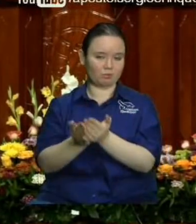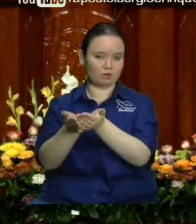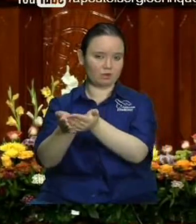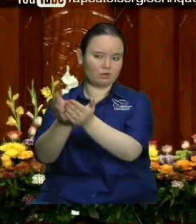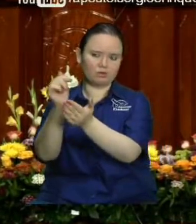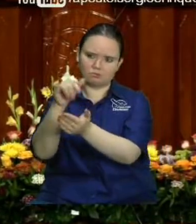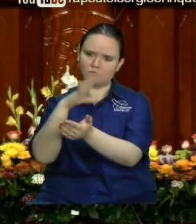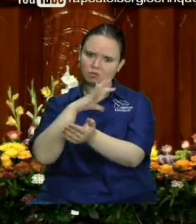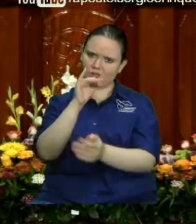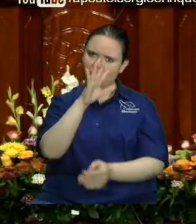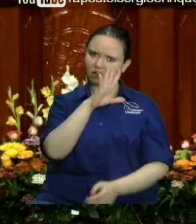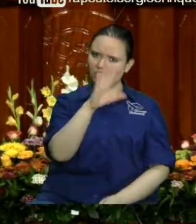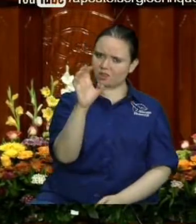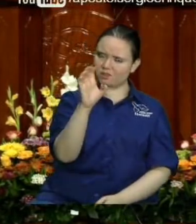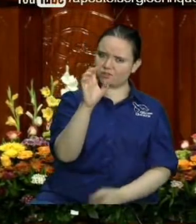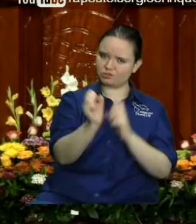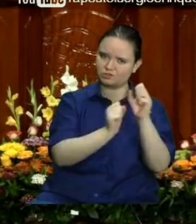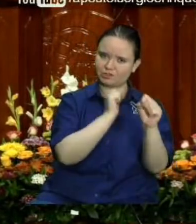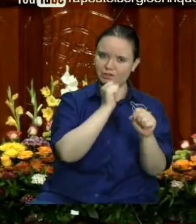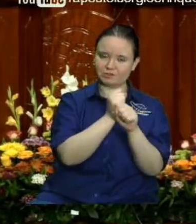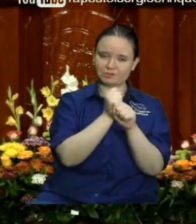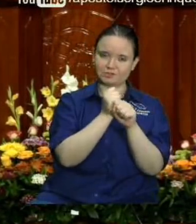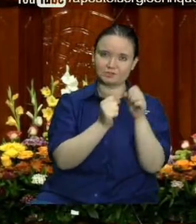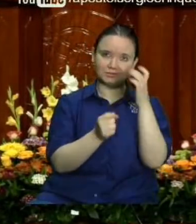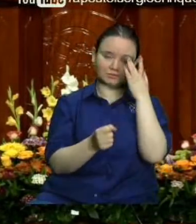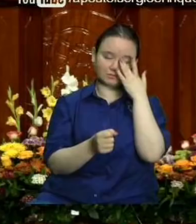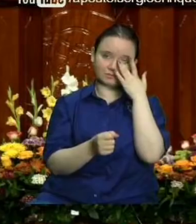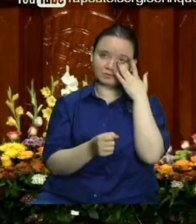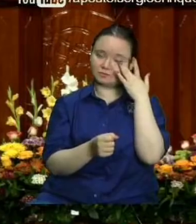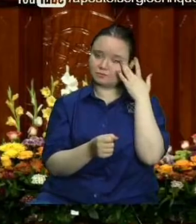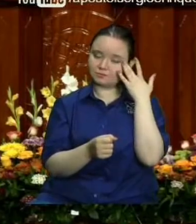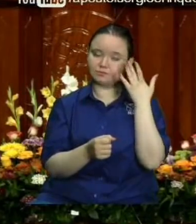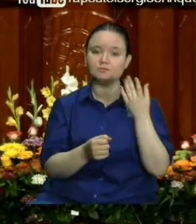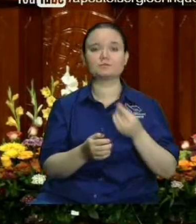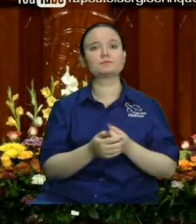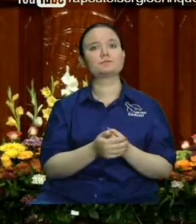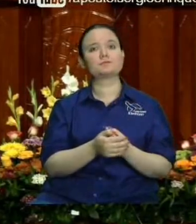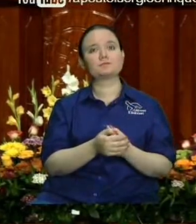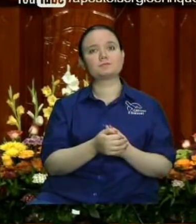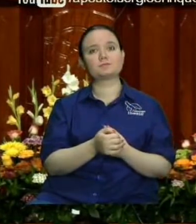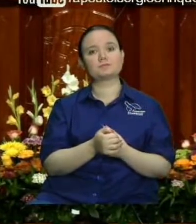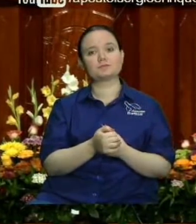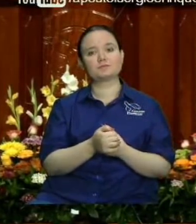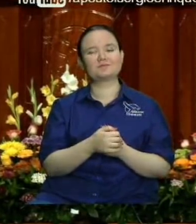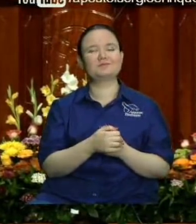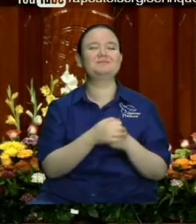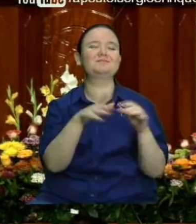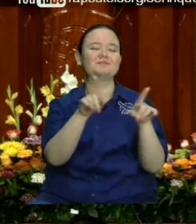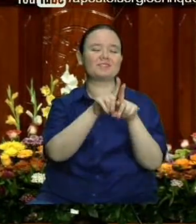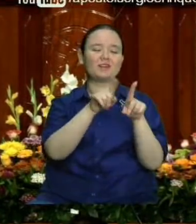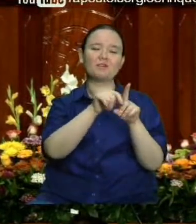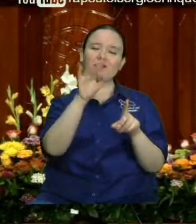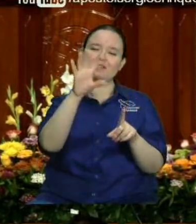decir que ya le funcionaba sin, como le funciona un hombre de 50, solo que por 10.